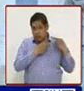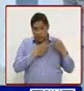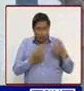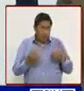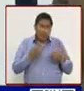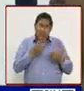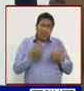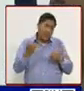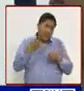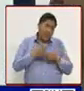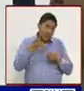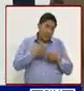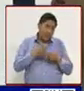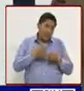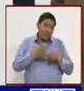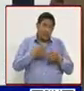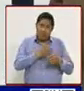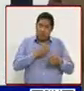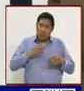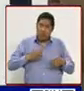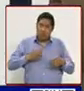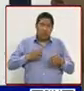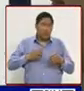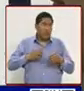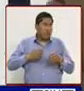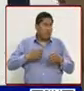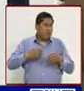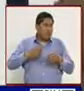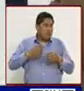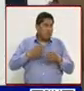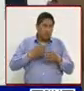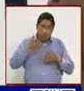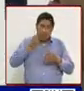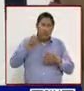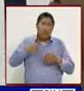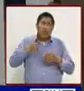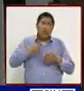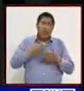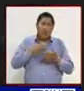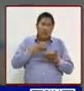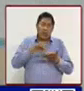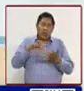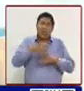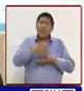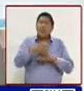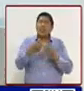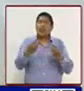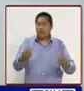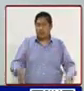postulaciones del Consejo de la Magistratura y del Tribunal Agroambiental.